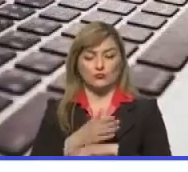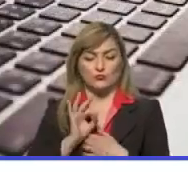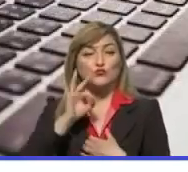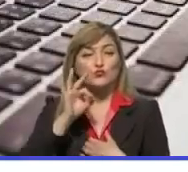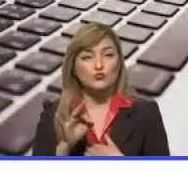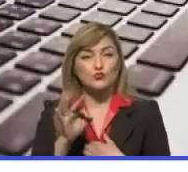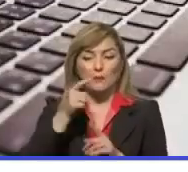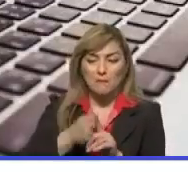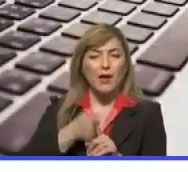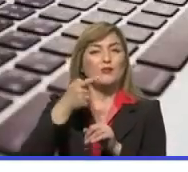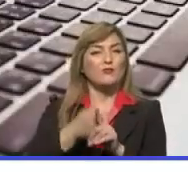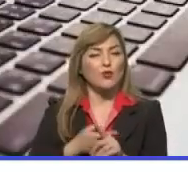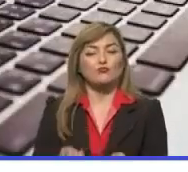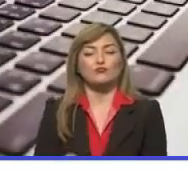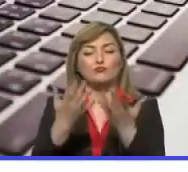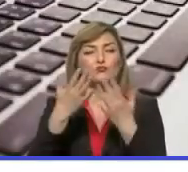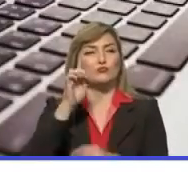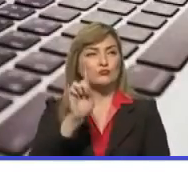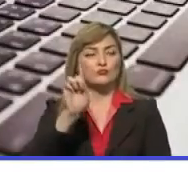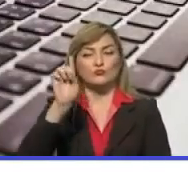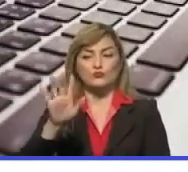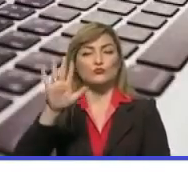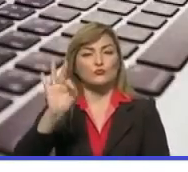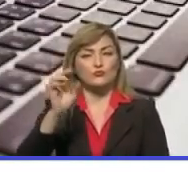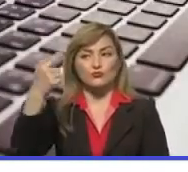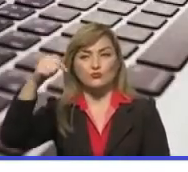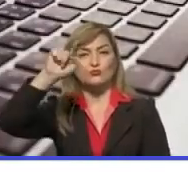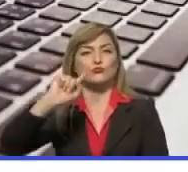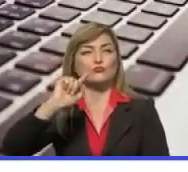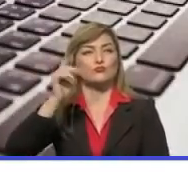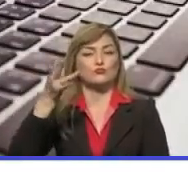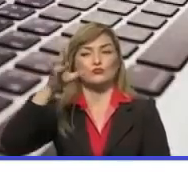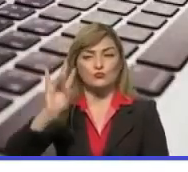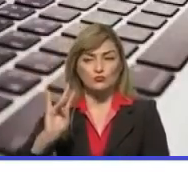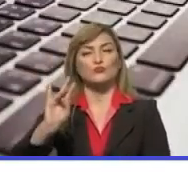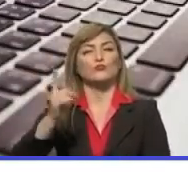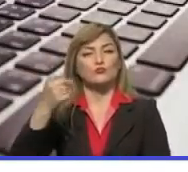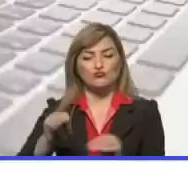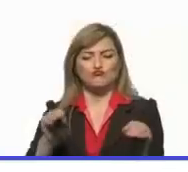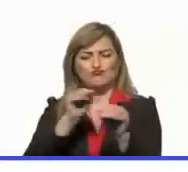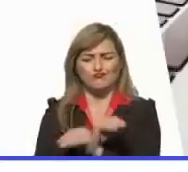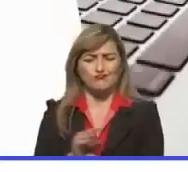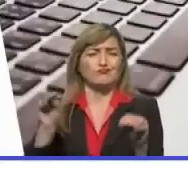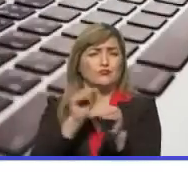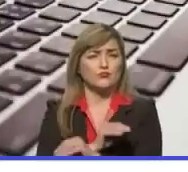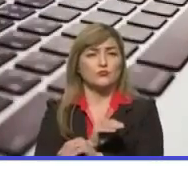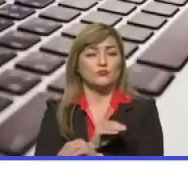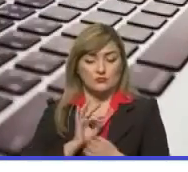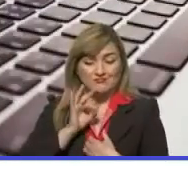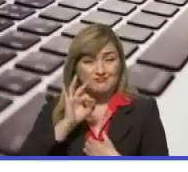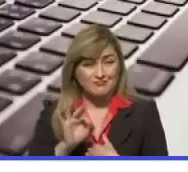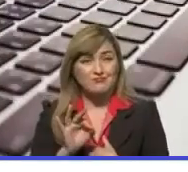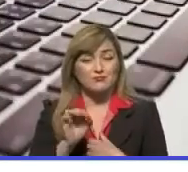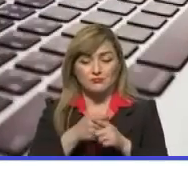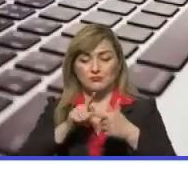el consumo mensual era de alrededor 1.159 millones con 17 millones de transacciones. En el periodo de pandemia,